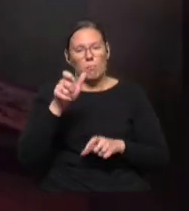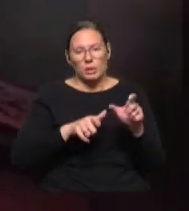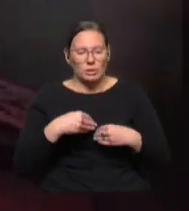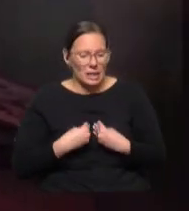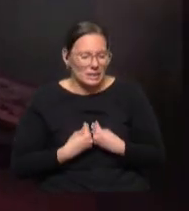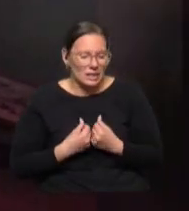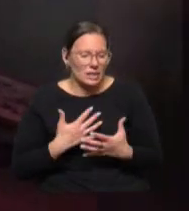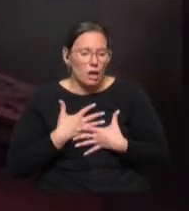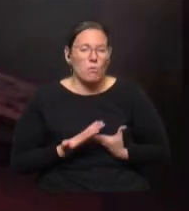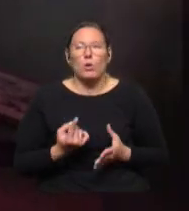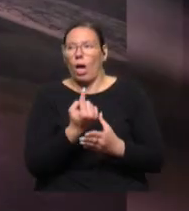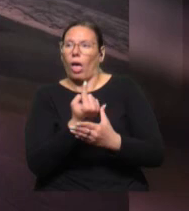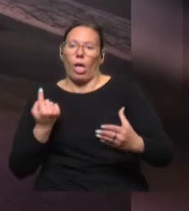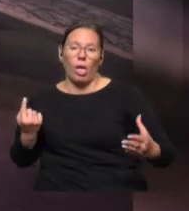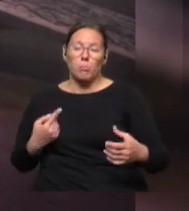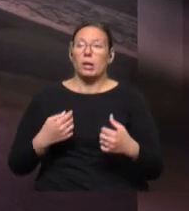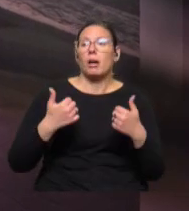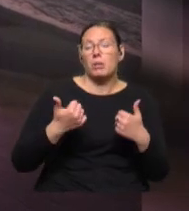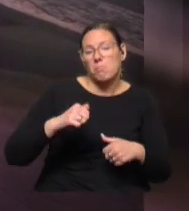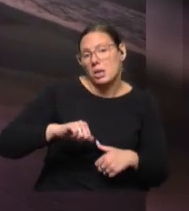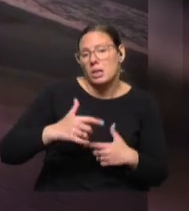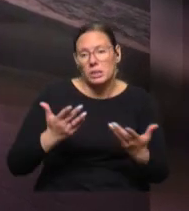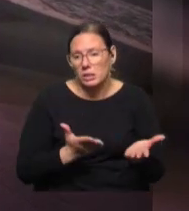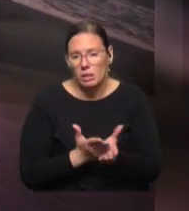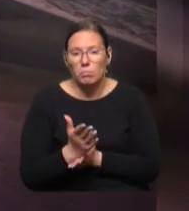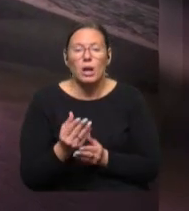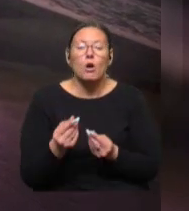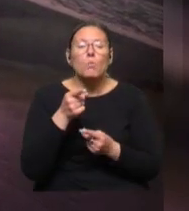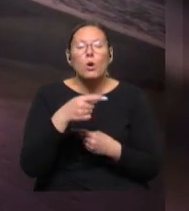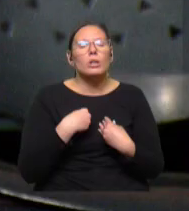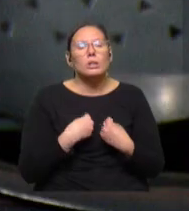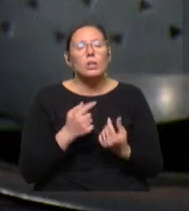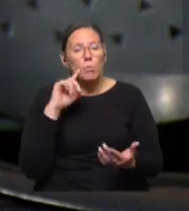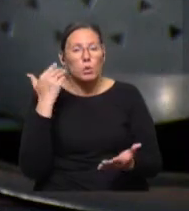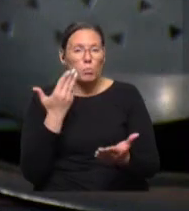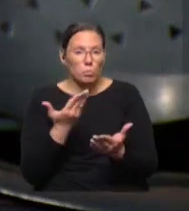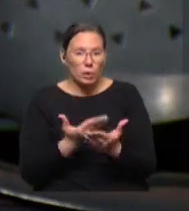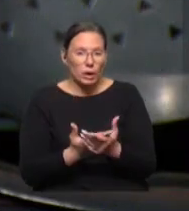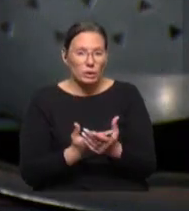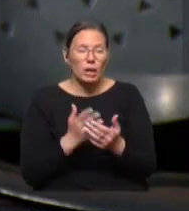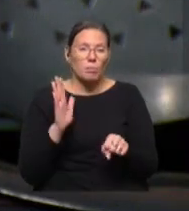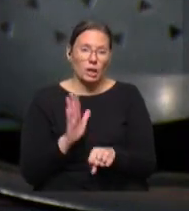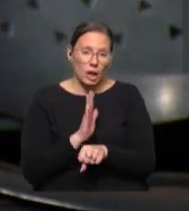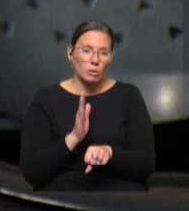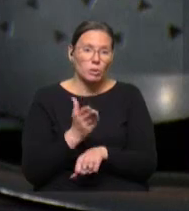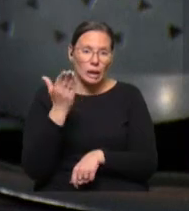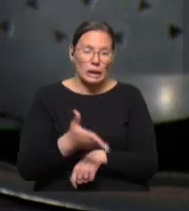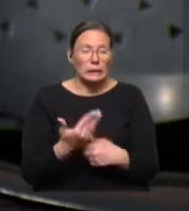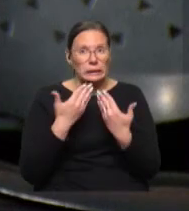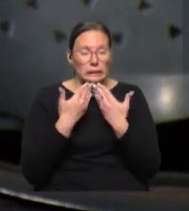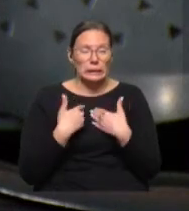nadie que quede afuera, para bien, para mal, lo que sea. ¿Cómo te atravesó a vos recibir la propuesta para encarnar este personaje? Qué